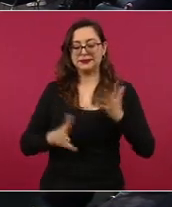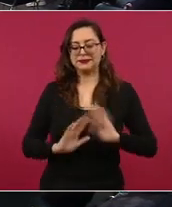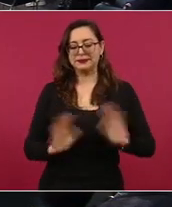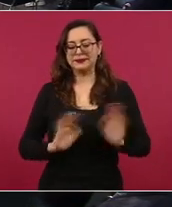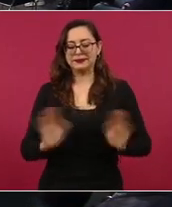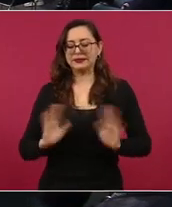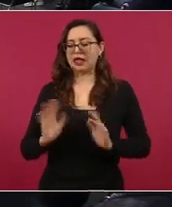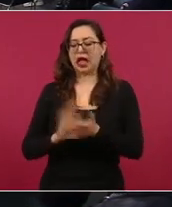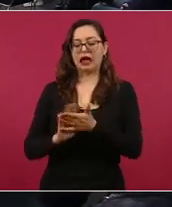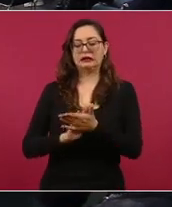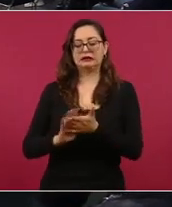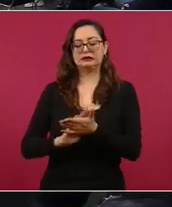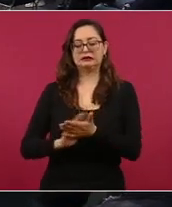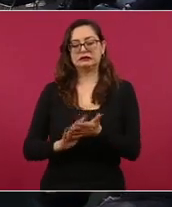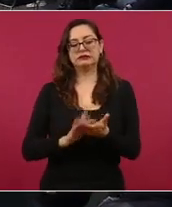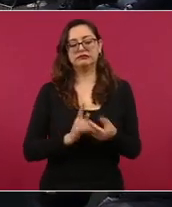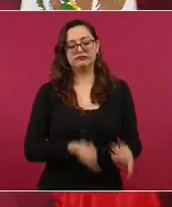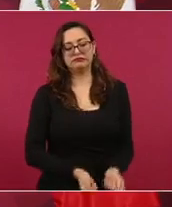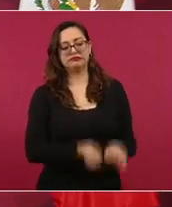devolver